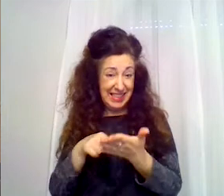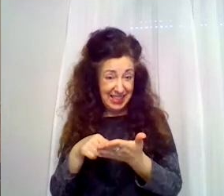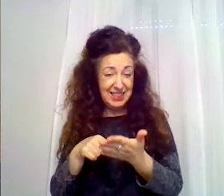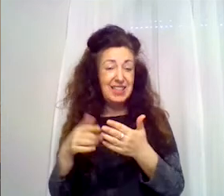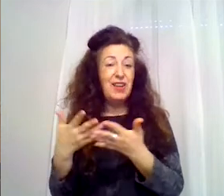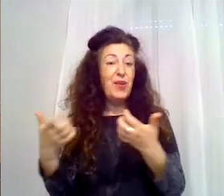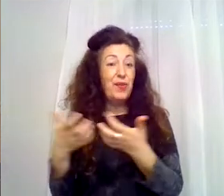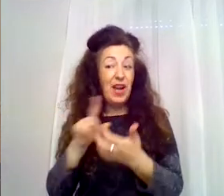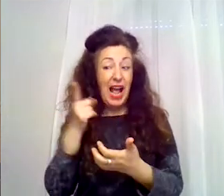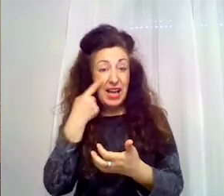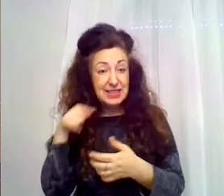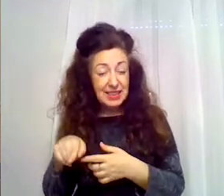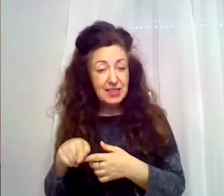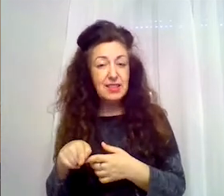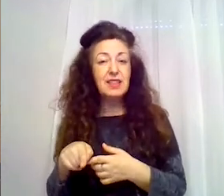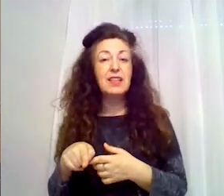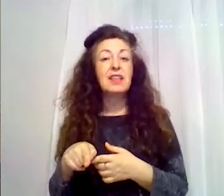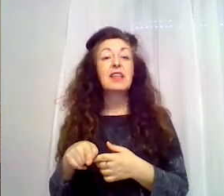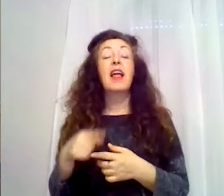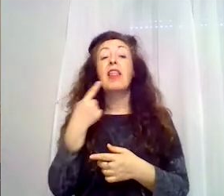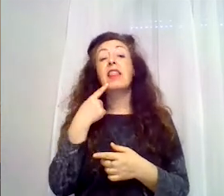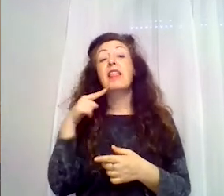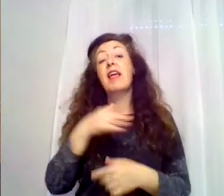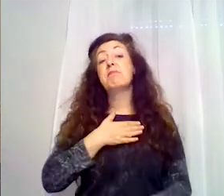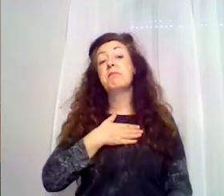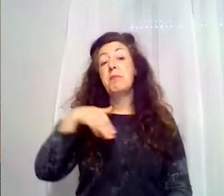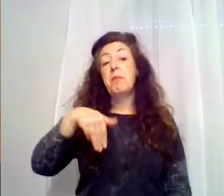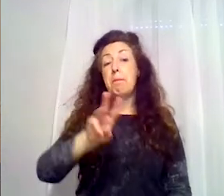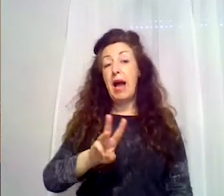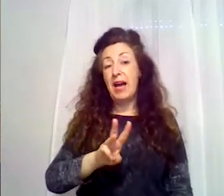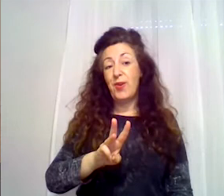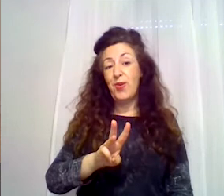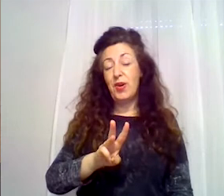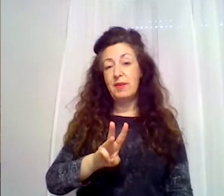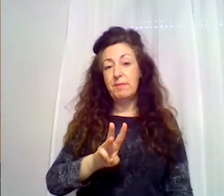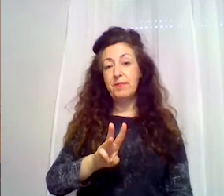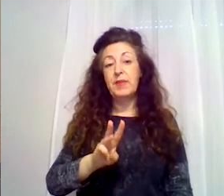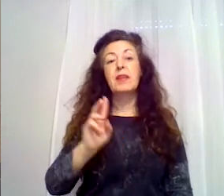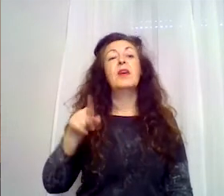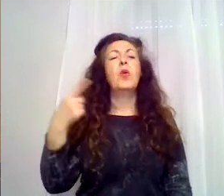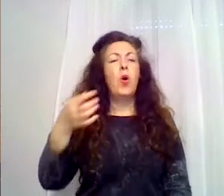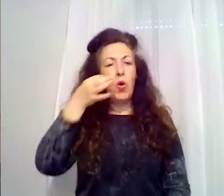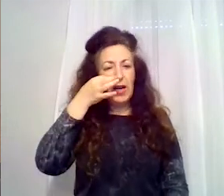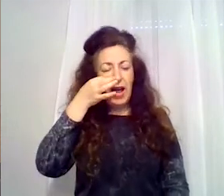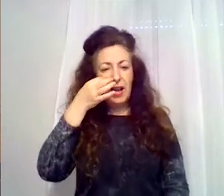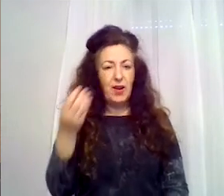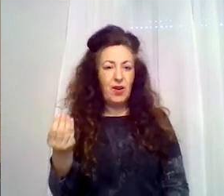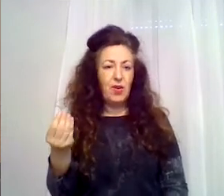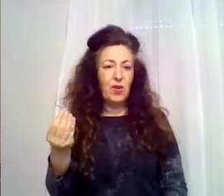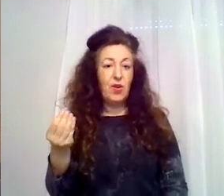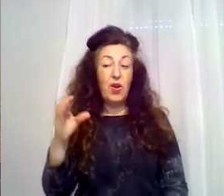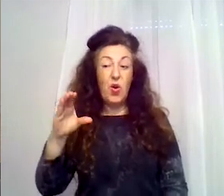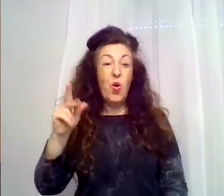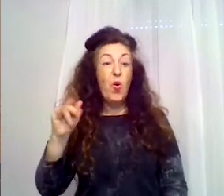heréticas. Heréticas no ya para el Papa de Roma, el Papa de Roma no cuenta nada aquí, heréticas para la reina de Inglaterra, que también creía que había